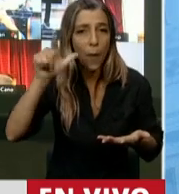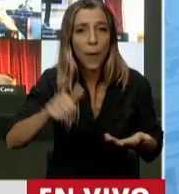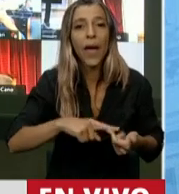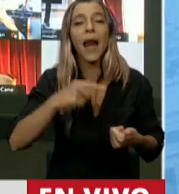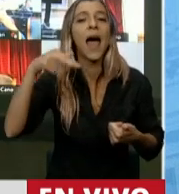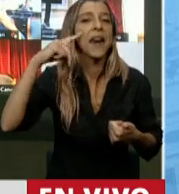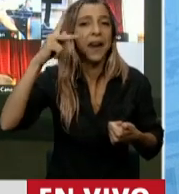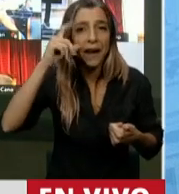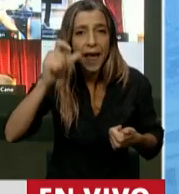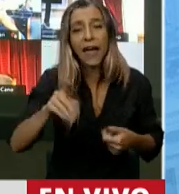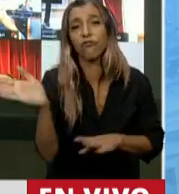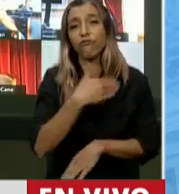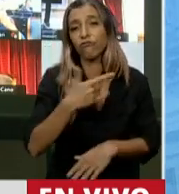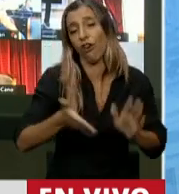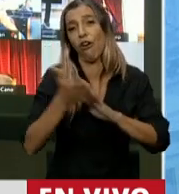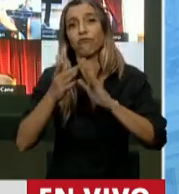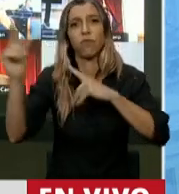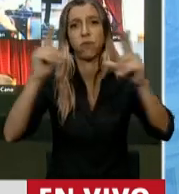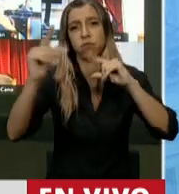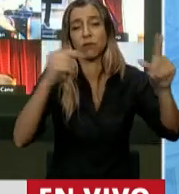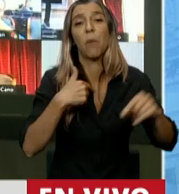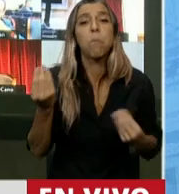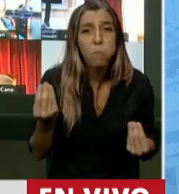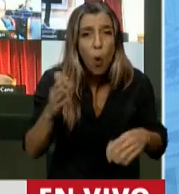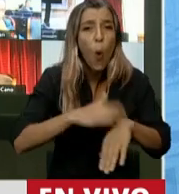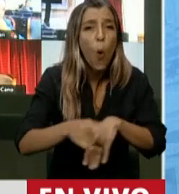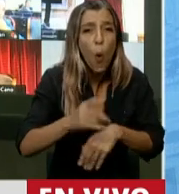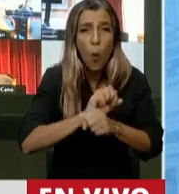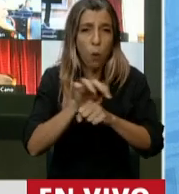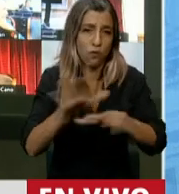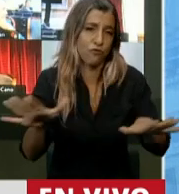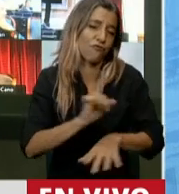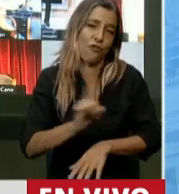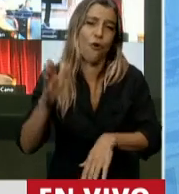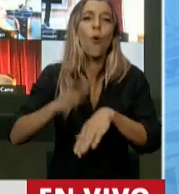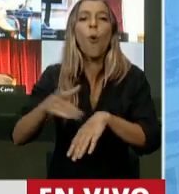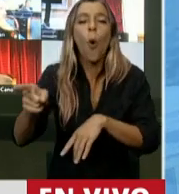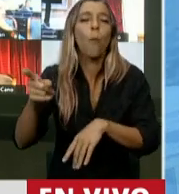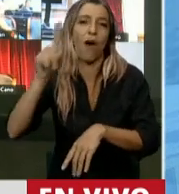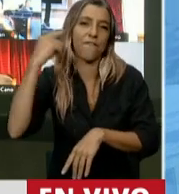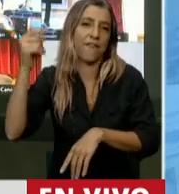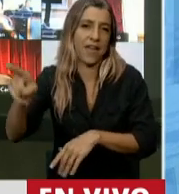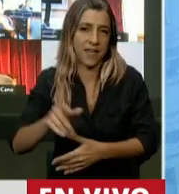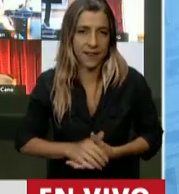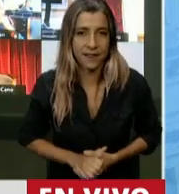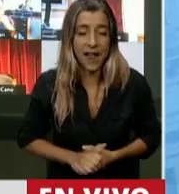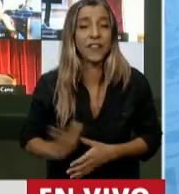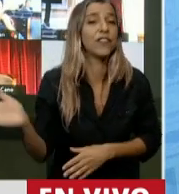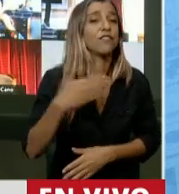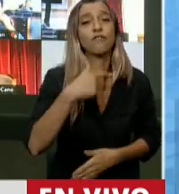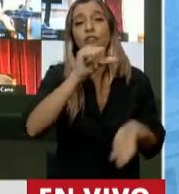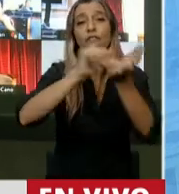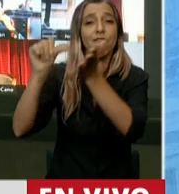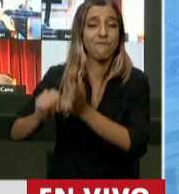fueron por la cuarentena, se fueron por los Fernández. Todos los países, salvo Venezuela y